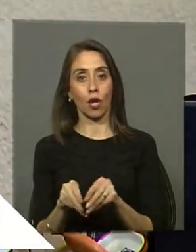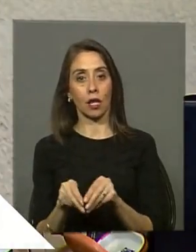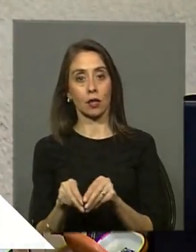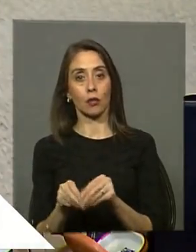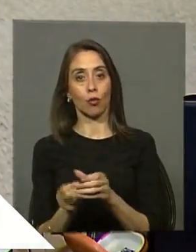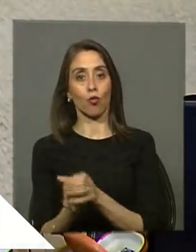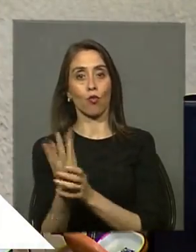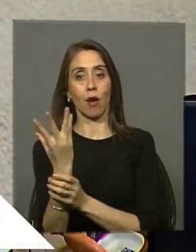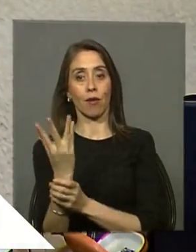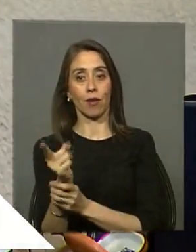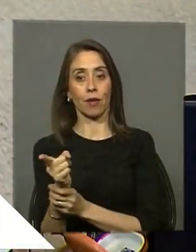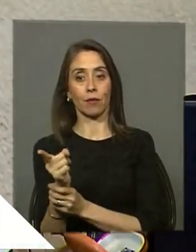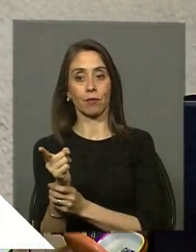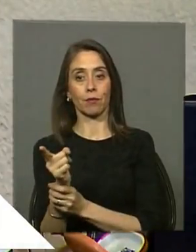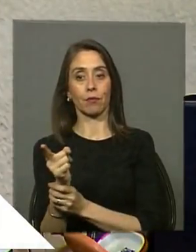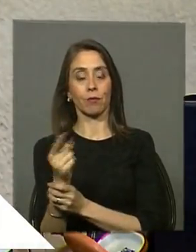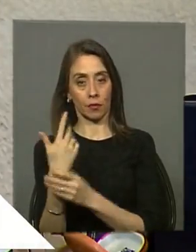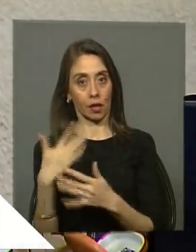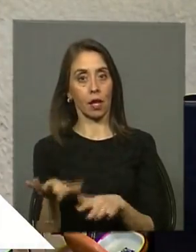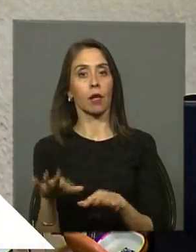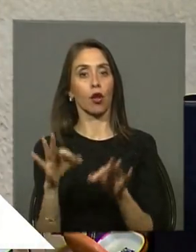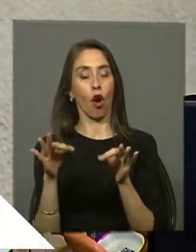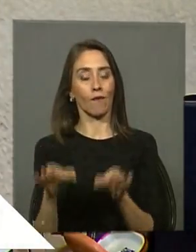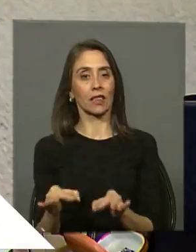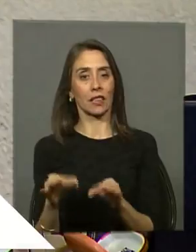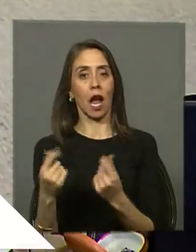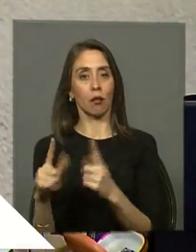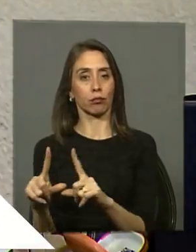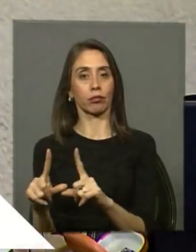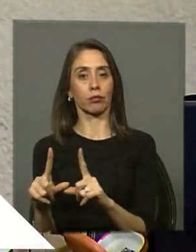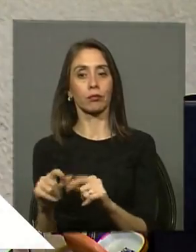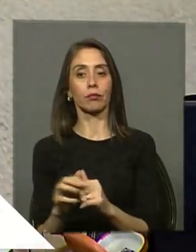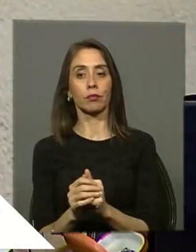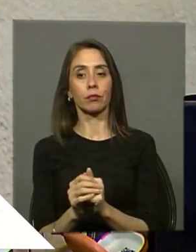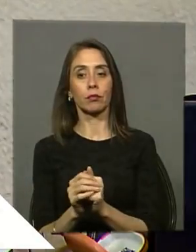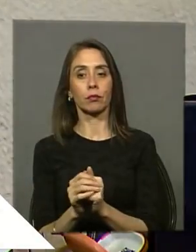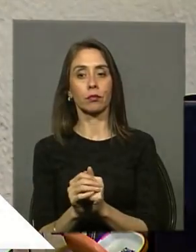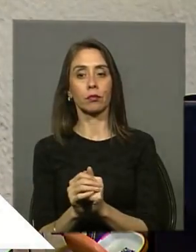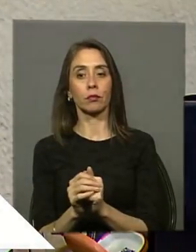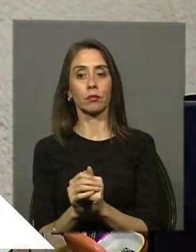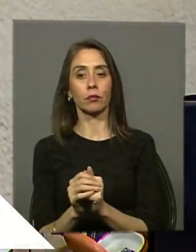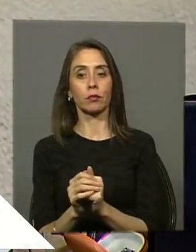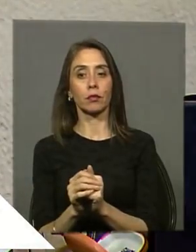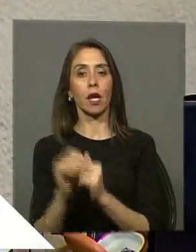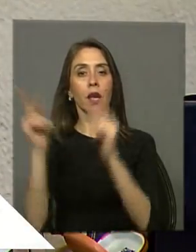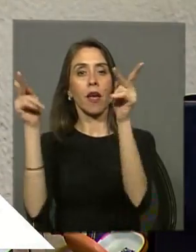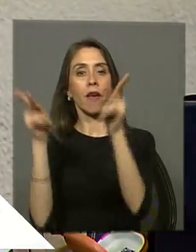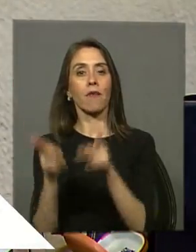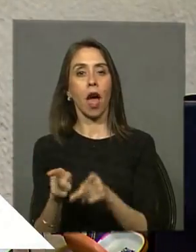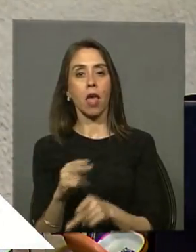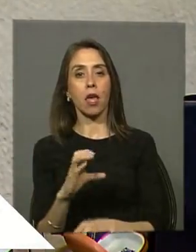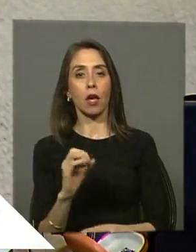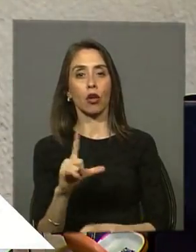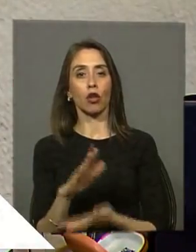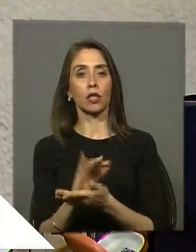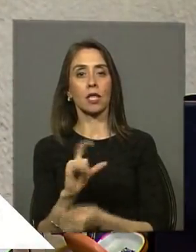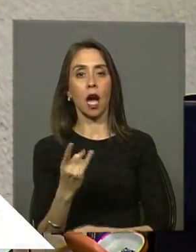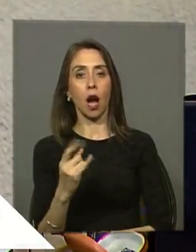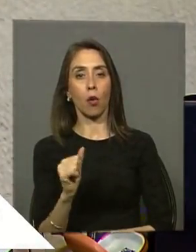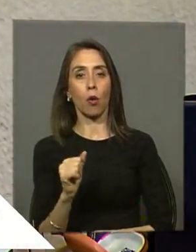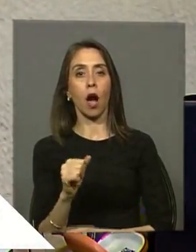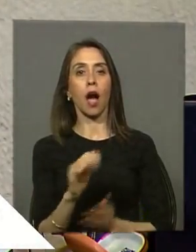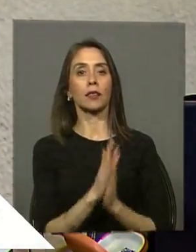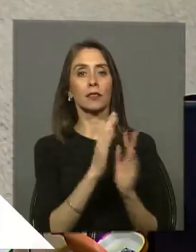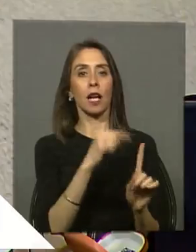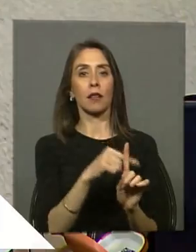formando y que ya se formó oficialmente en el valle de Colchagua fundamentalmente en las comunas de